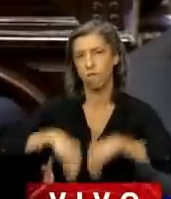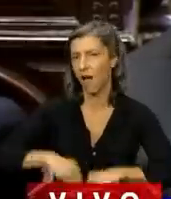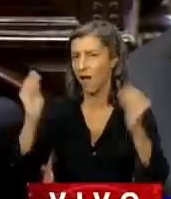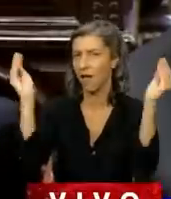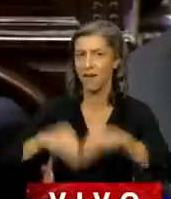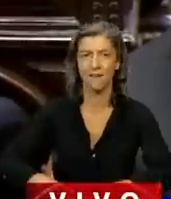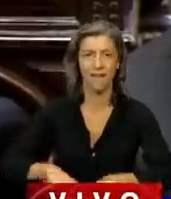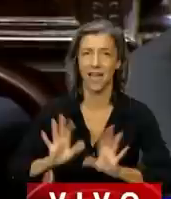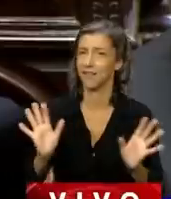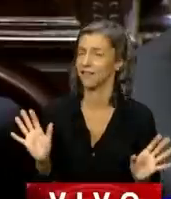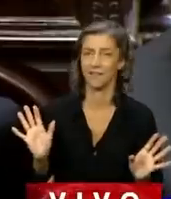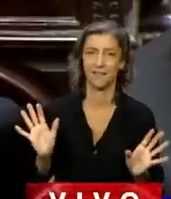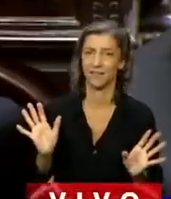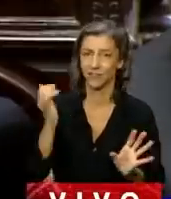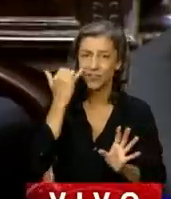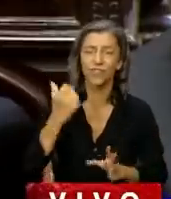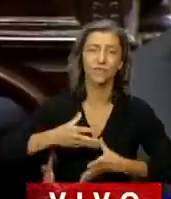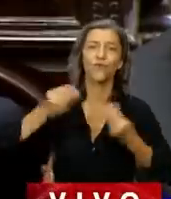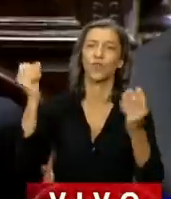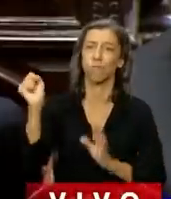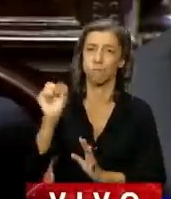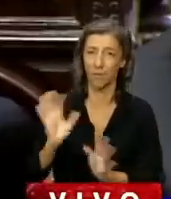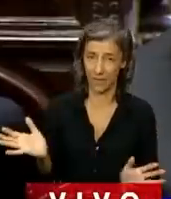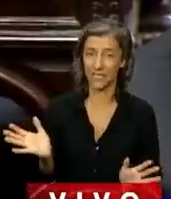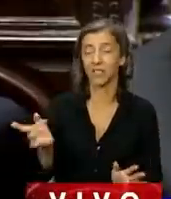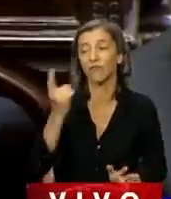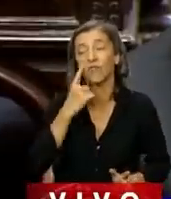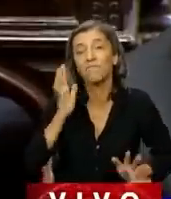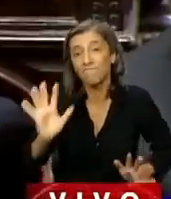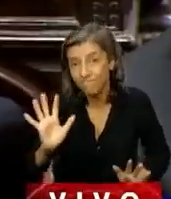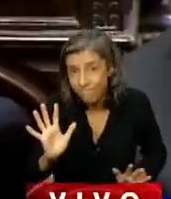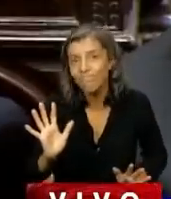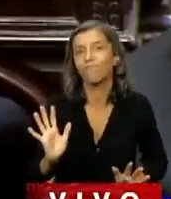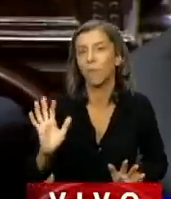No se puede errar sobre el diagnóstico que vive el país.